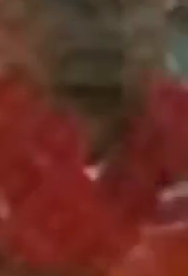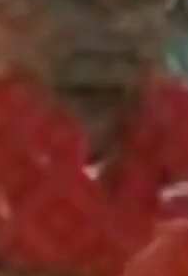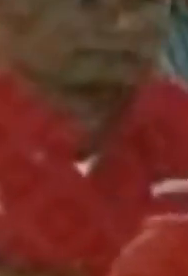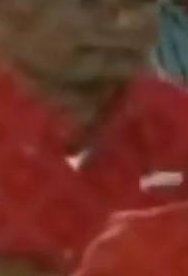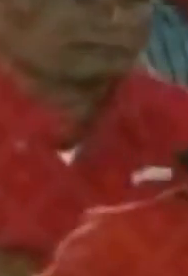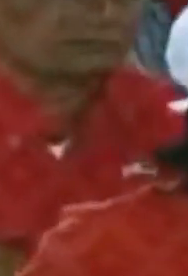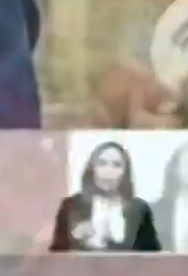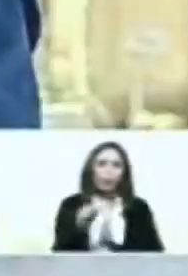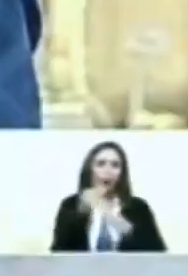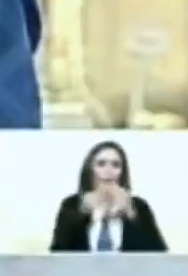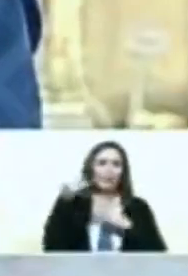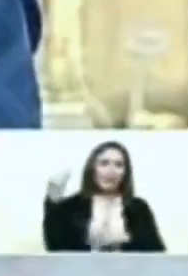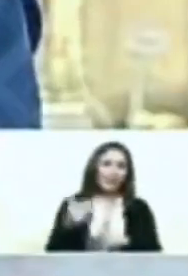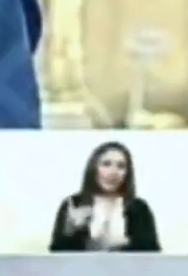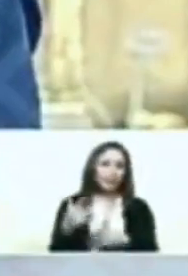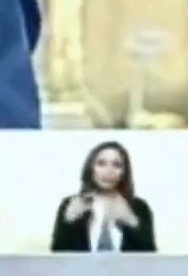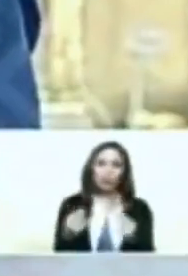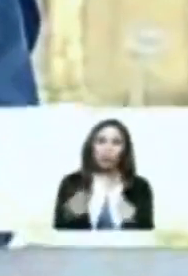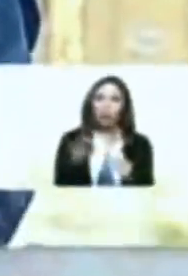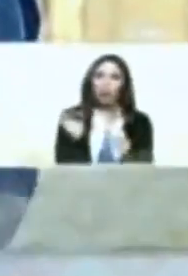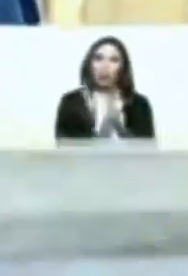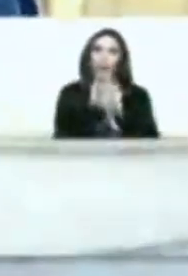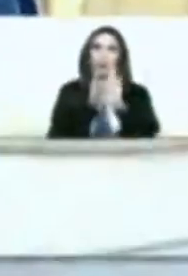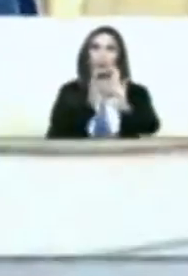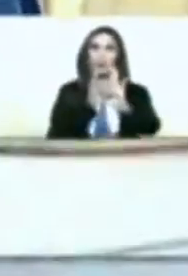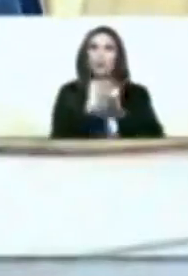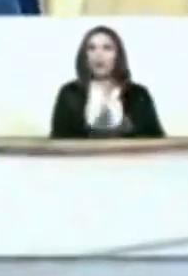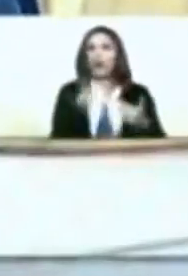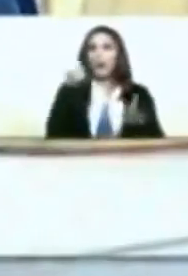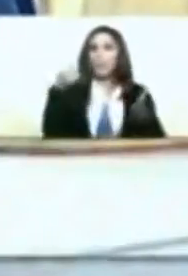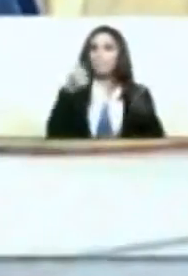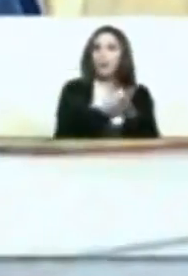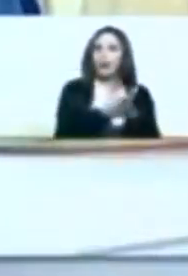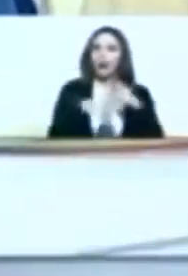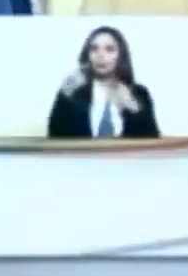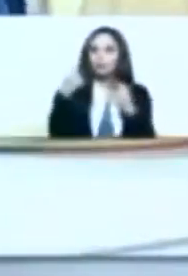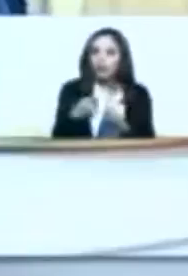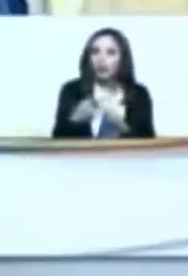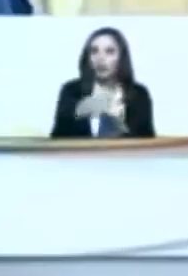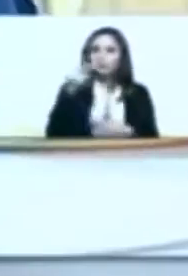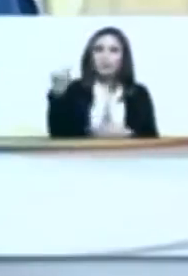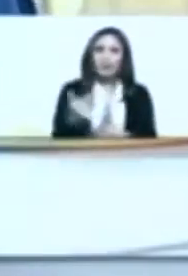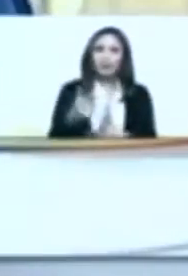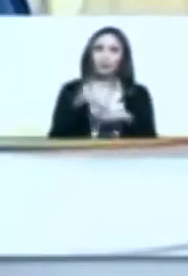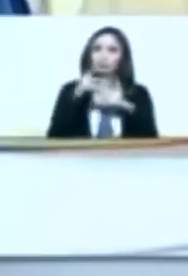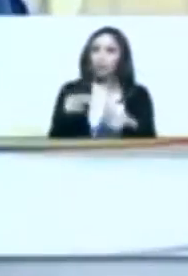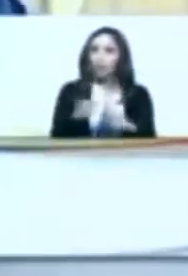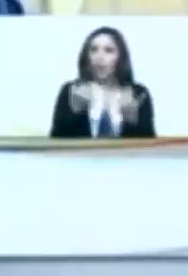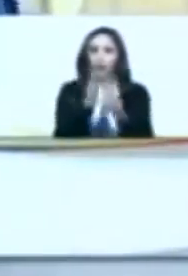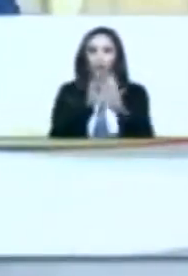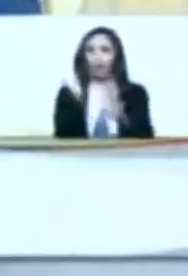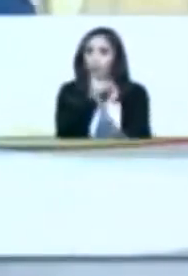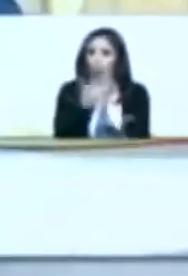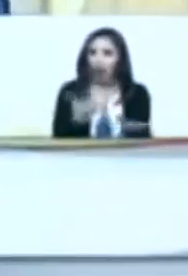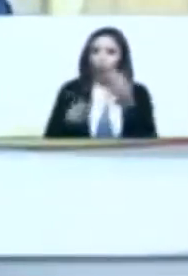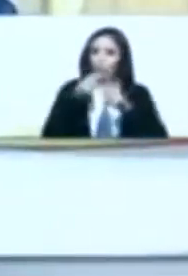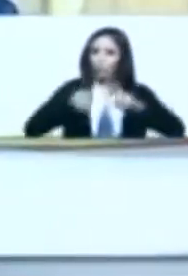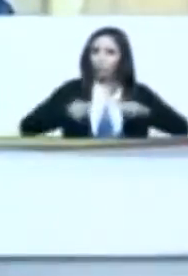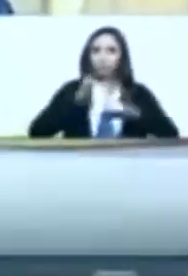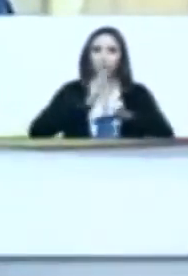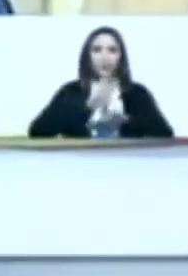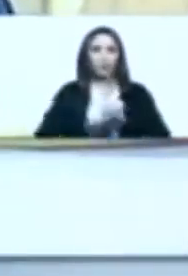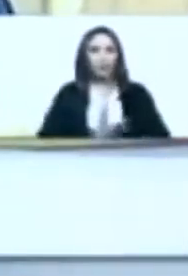Bueno, los CLAP ya tienen ley. Donde te hacen hacer colas, te roban, te ponen el precio que dé la gana, ¿no? El CLAP es seguridad, el CLAP es verdad, el CLAP es